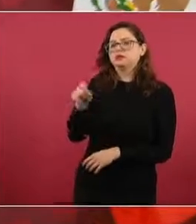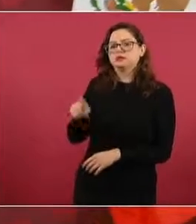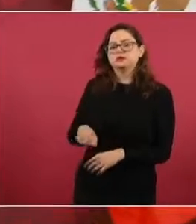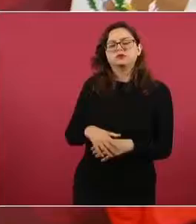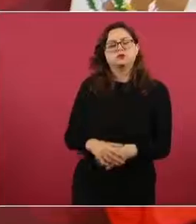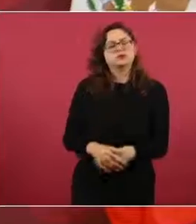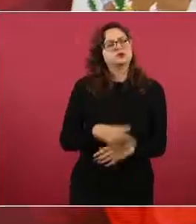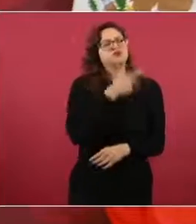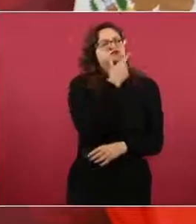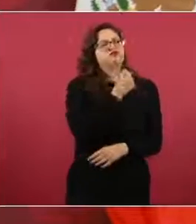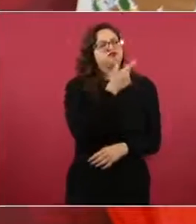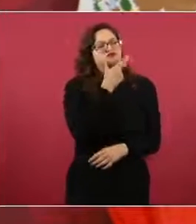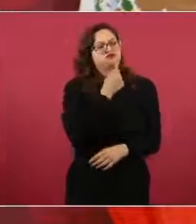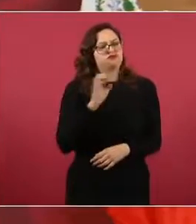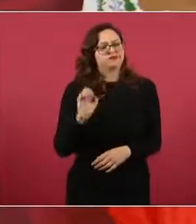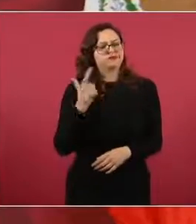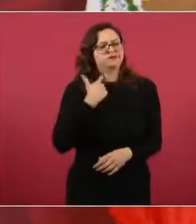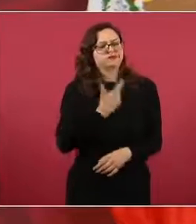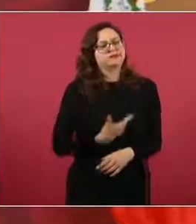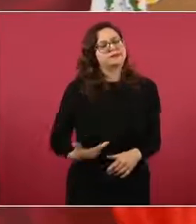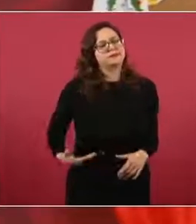estaba escuchando.